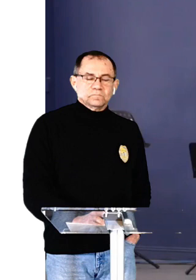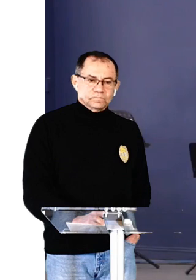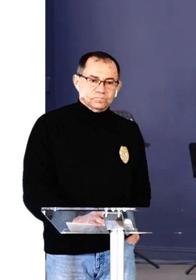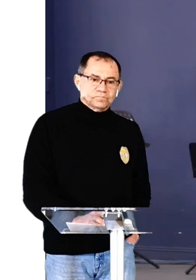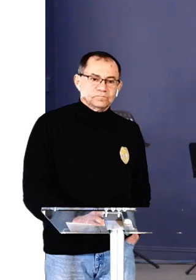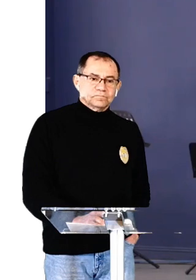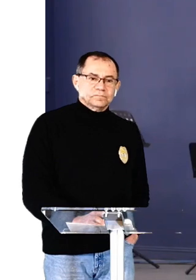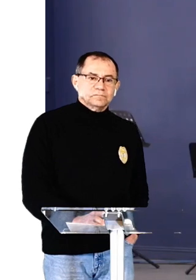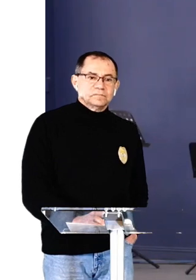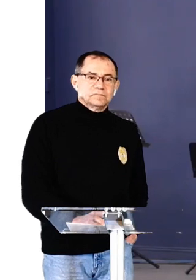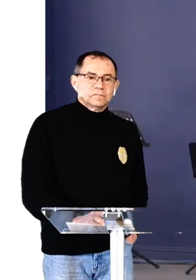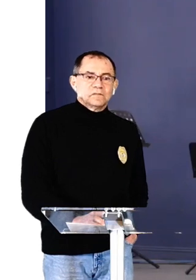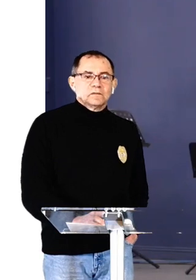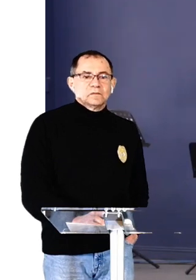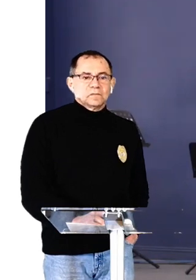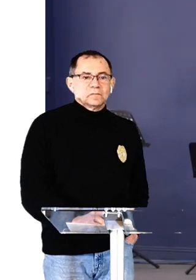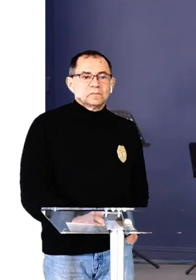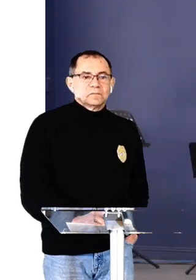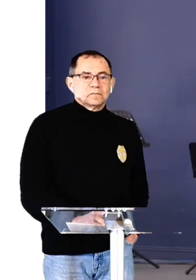Jesús.